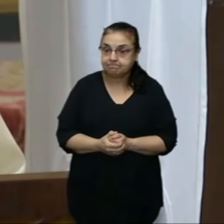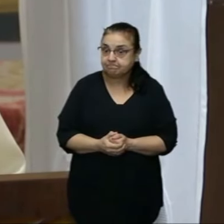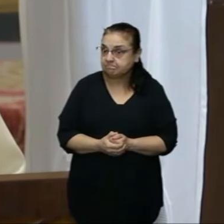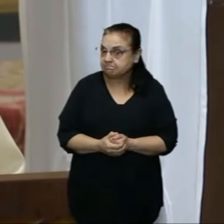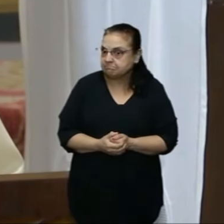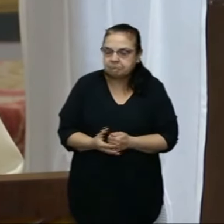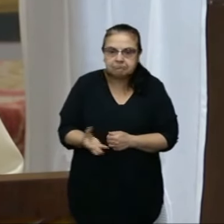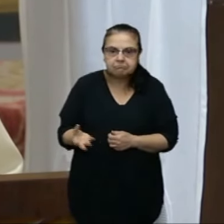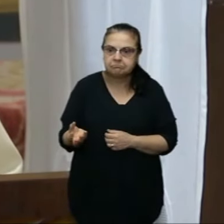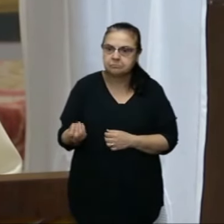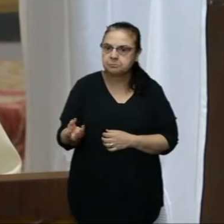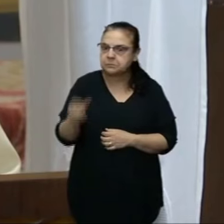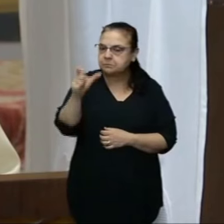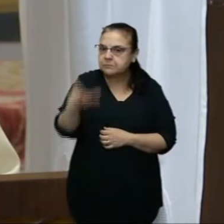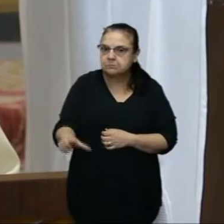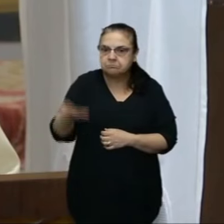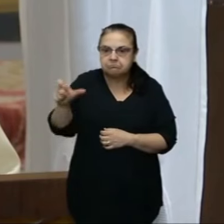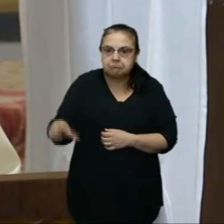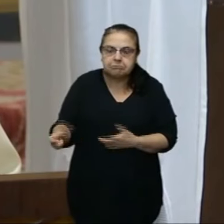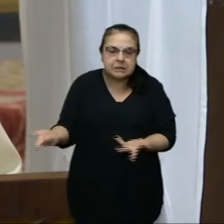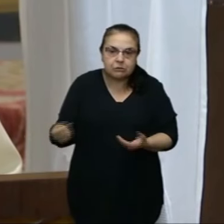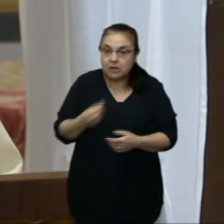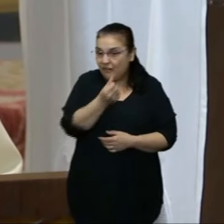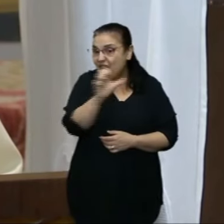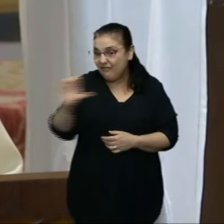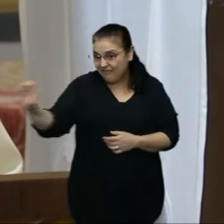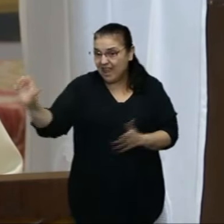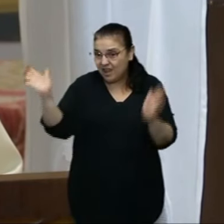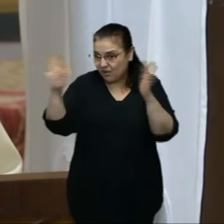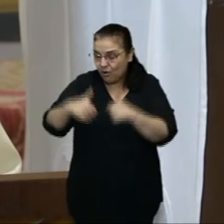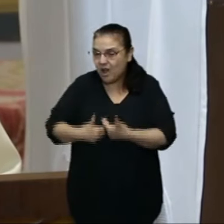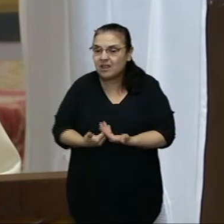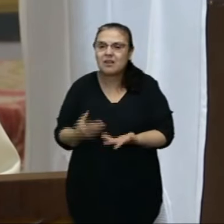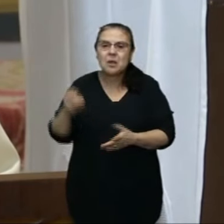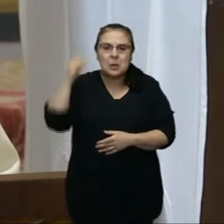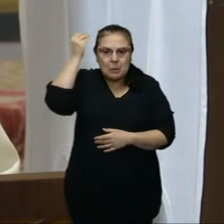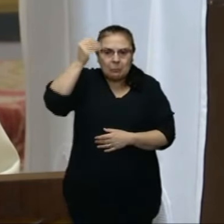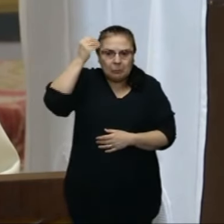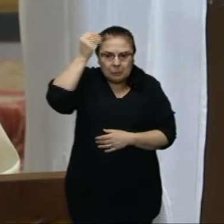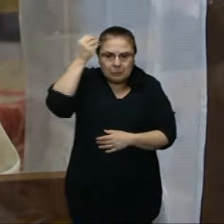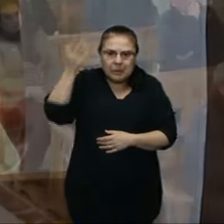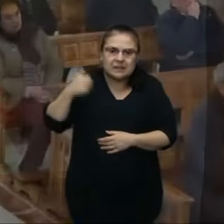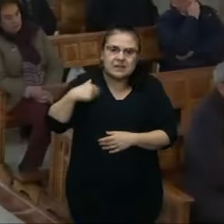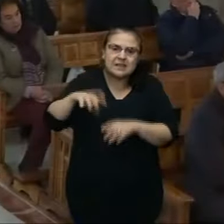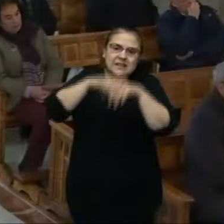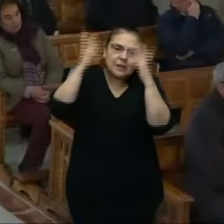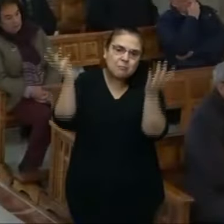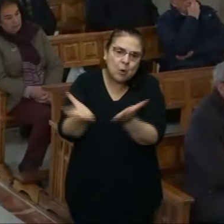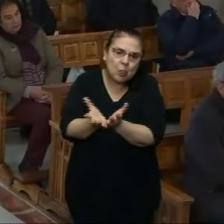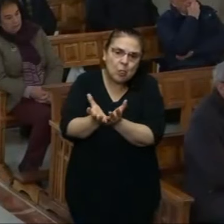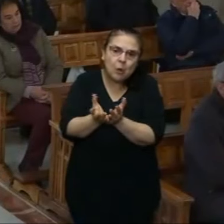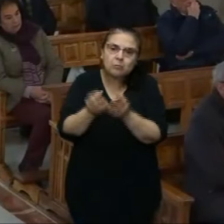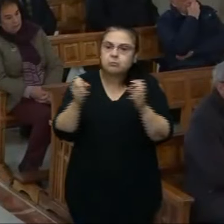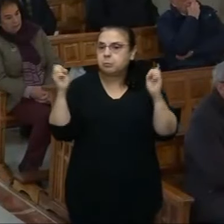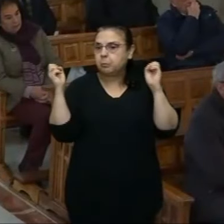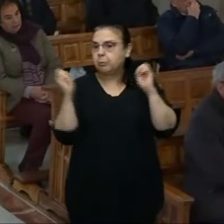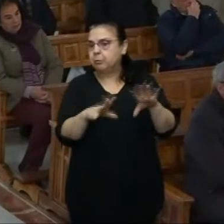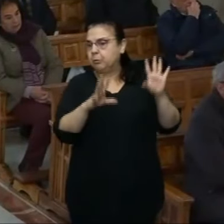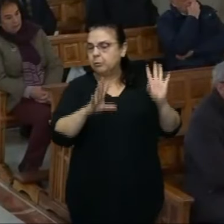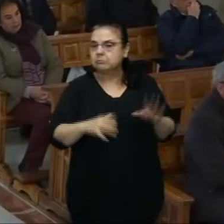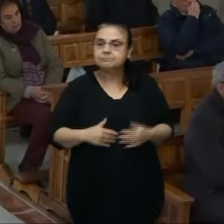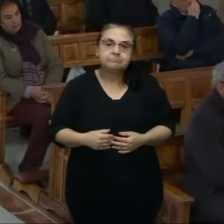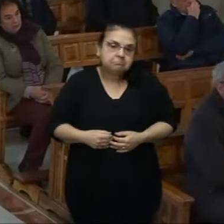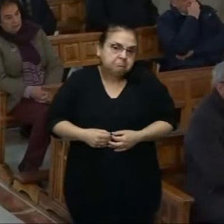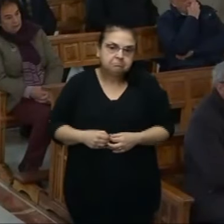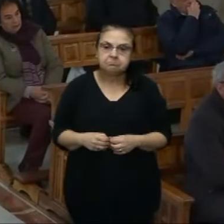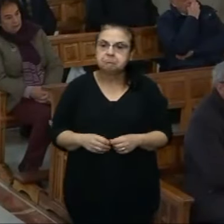Muchos han pensado, muchos sin fe, claro, han pensado que a este mundo somos arrojados. Esto